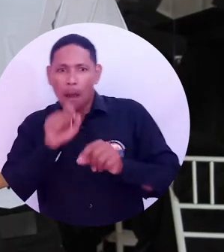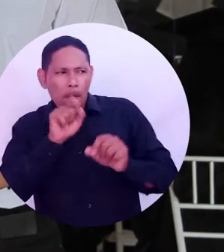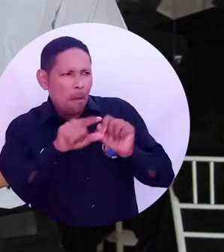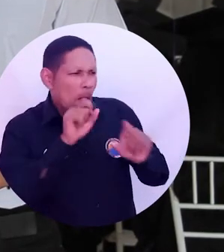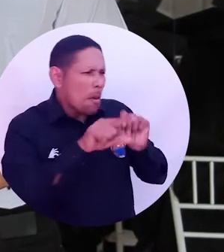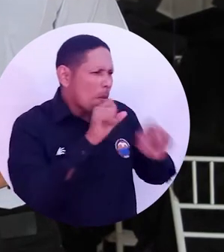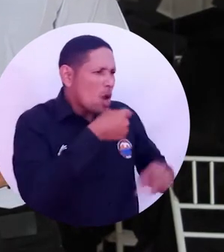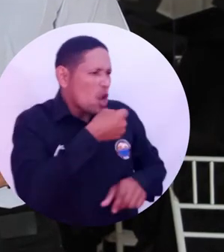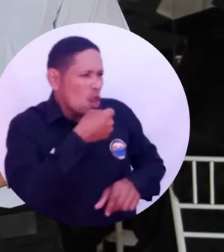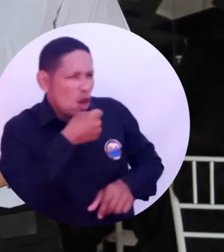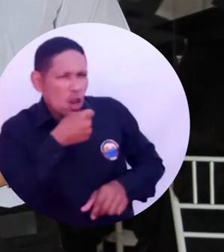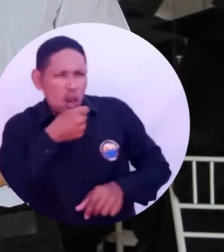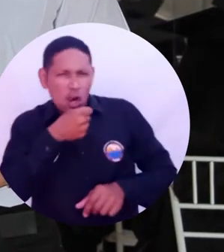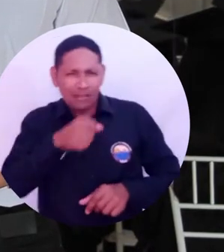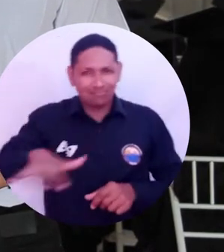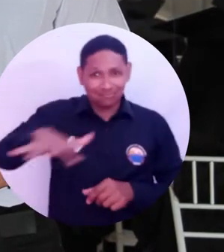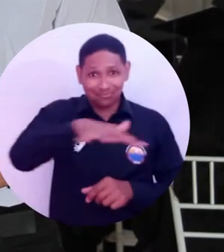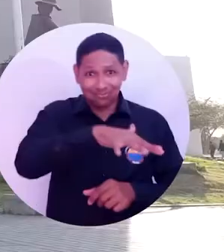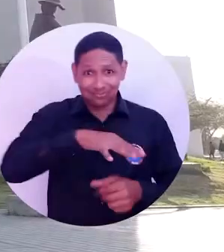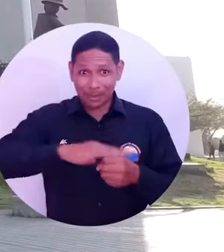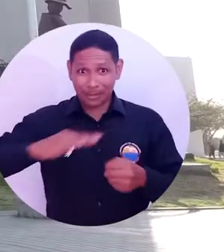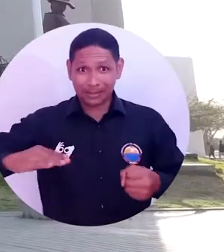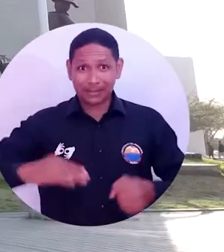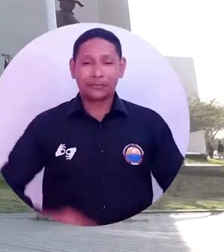los estudiantes y los periodistas de la región.